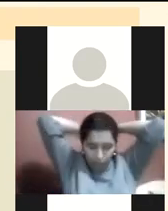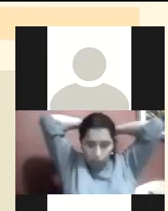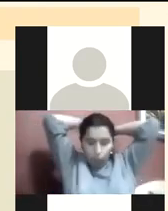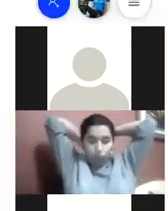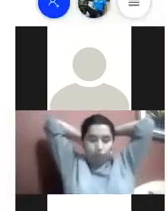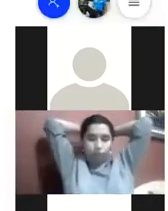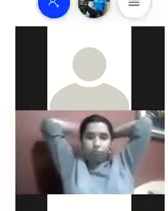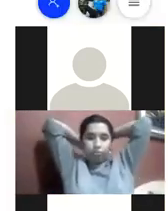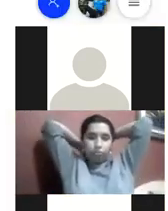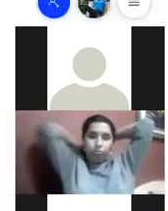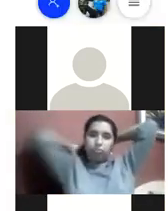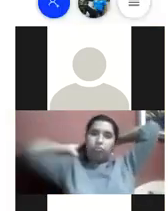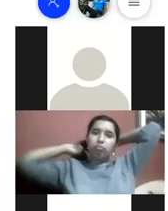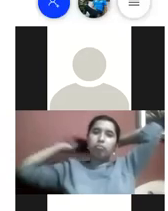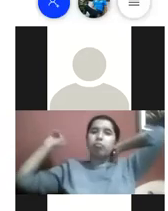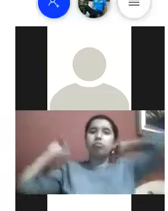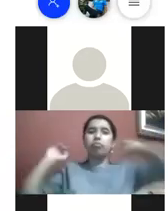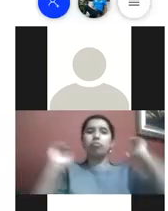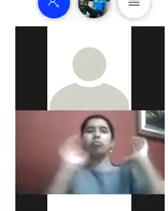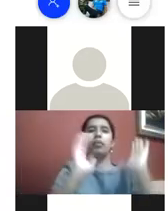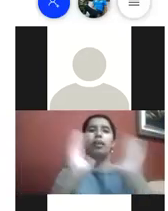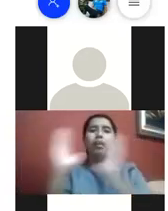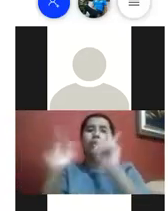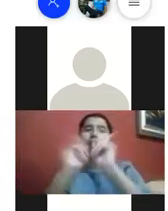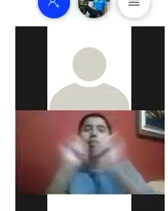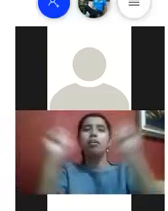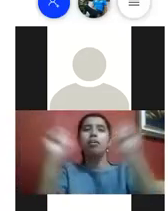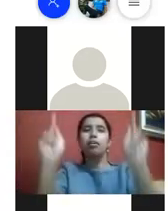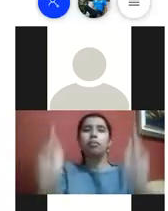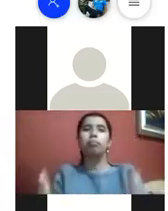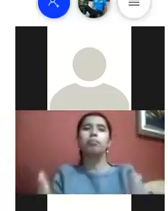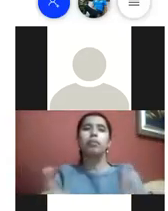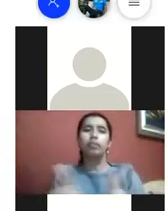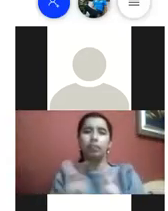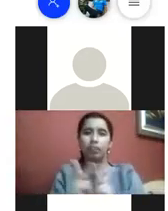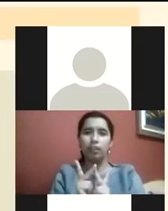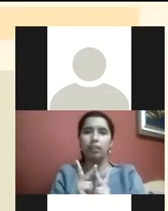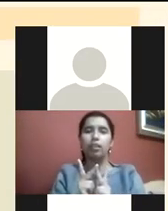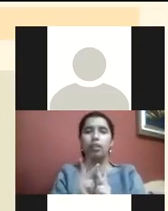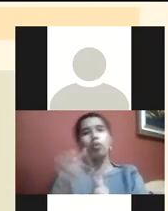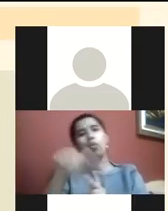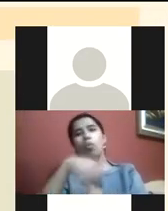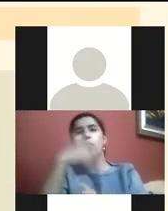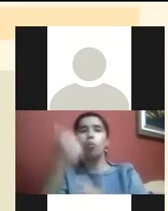no, ¿saben qué? Voy incluso a hacerlo aquí en la pizarra. Voy a...